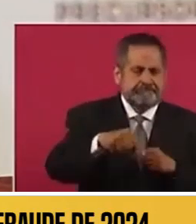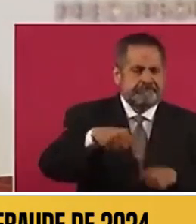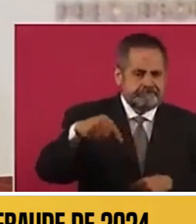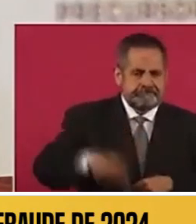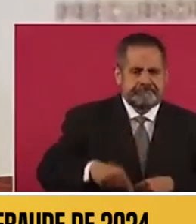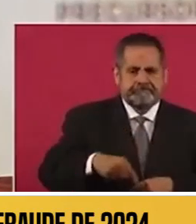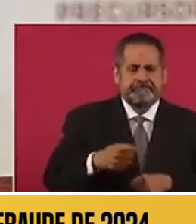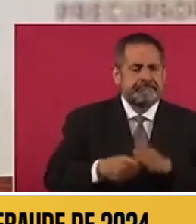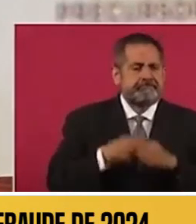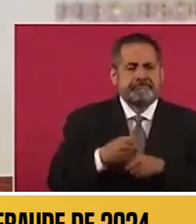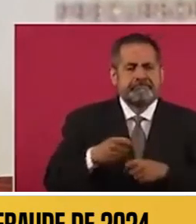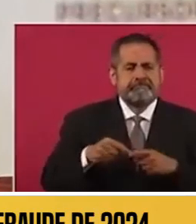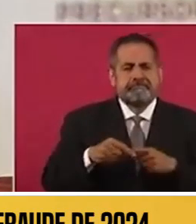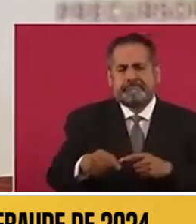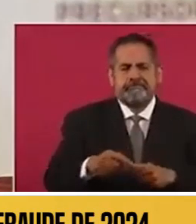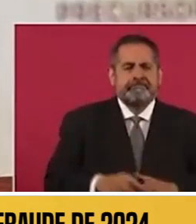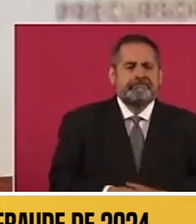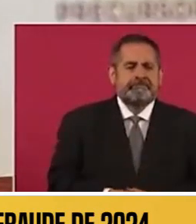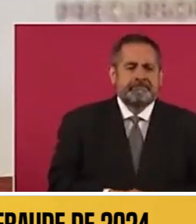va a quedar